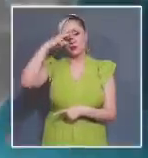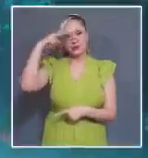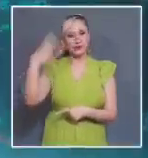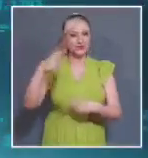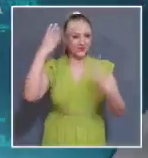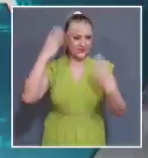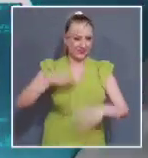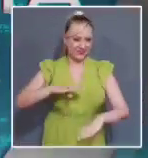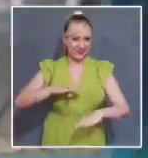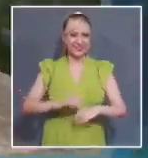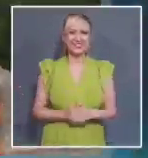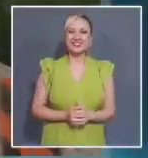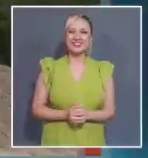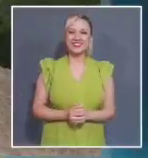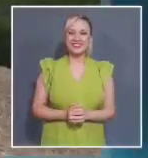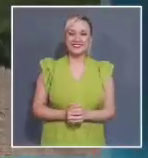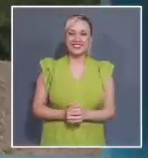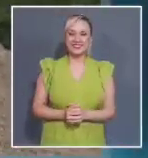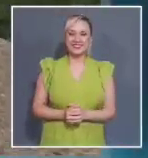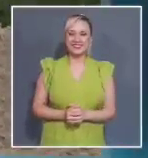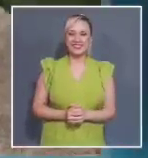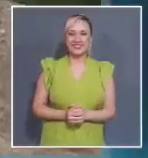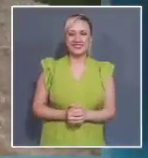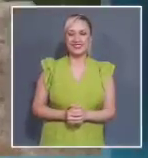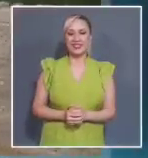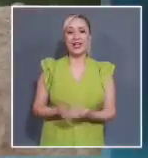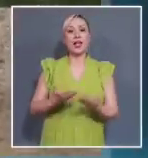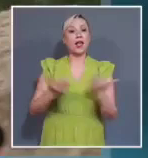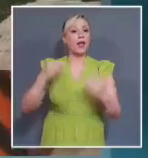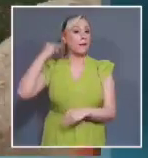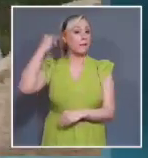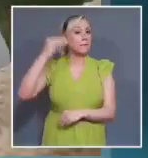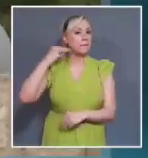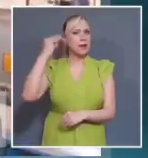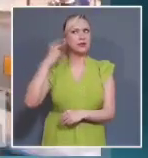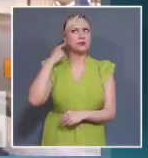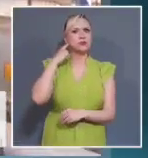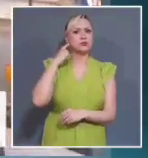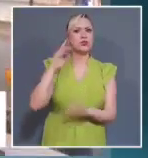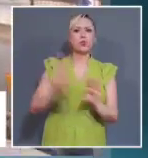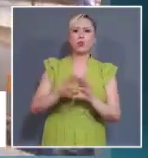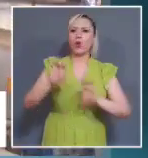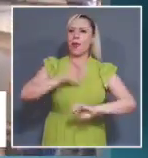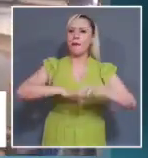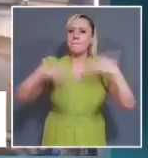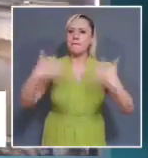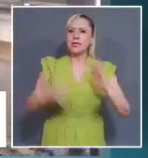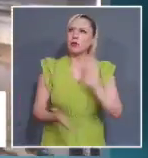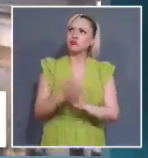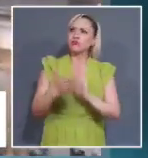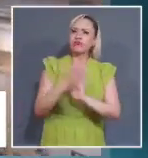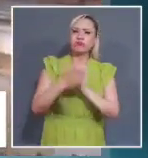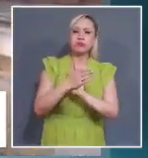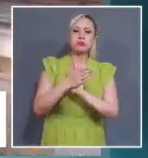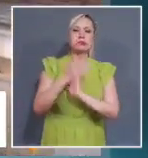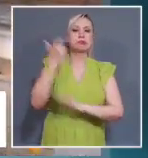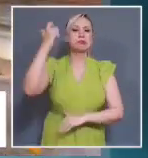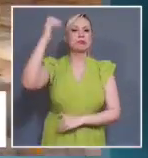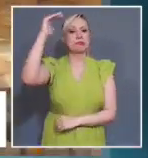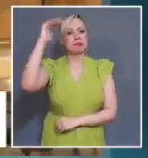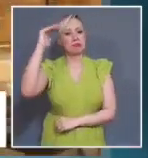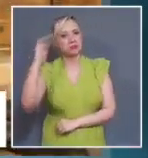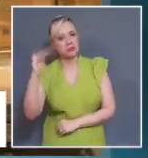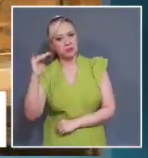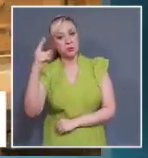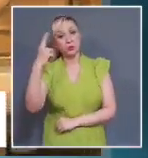México. En marzo, el valor de la producción de las empresas constructoras retrocedió 1.1%,